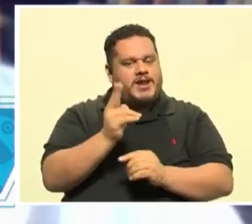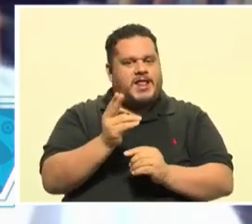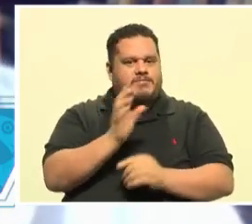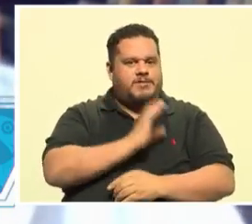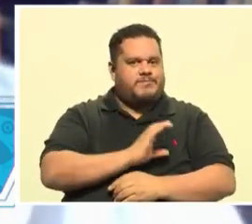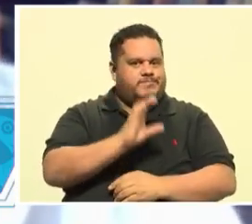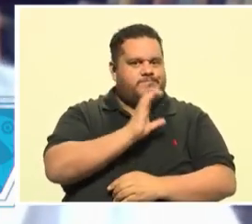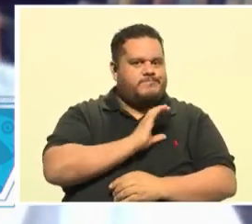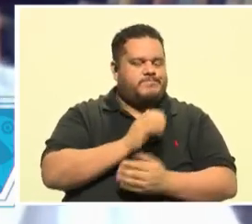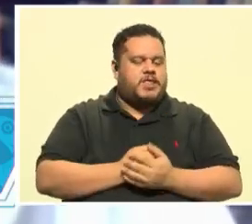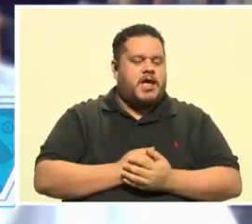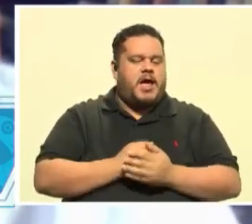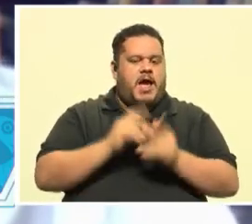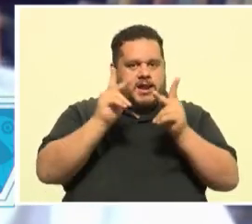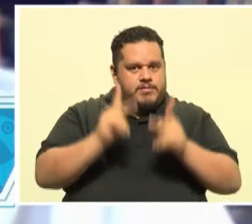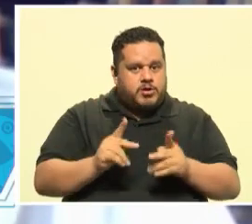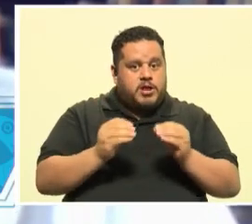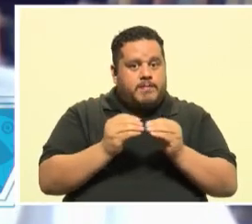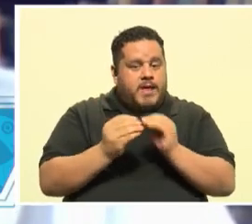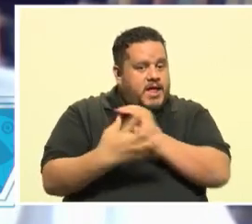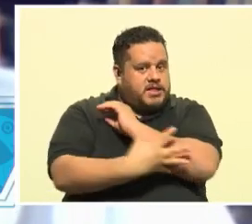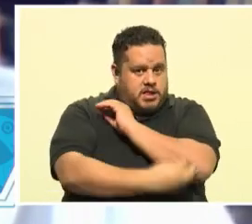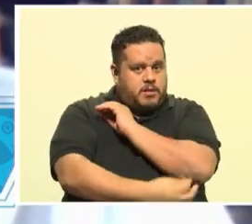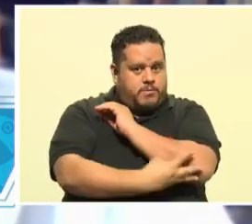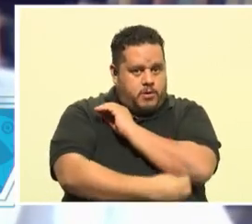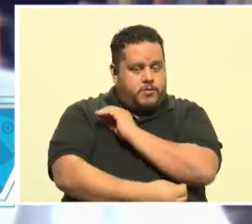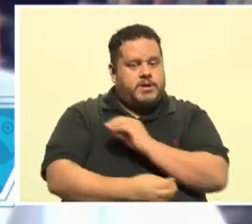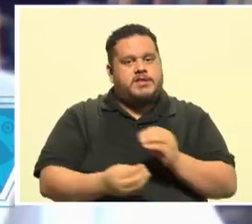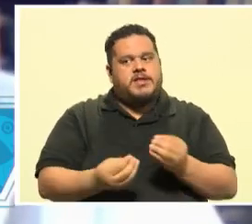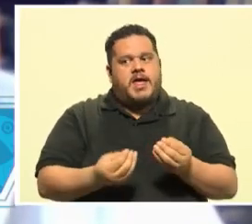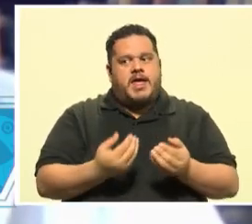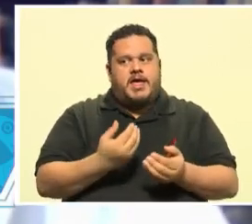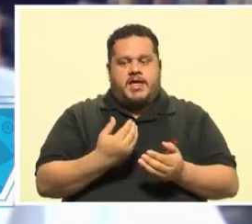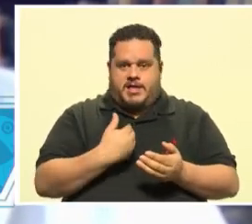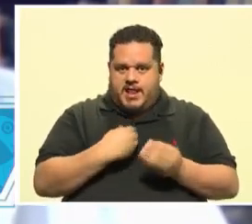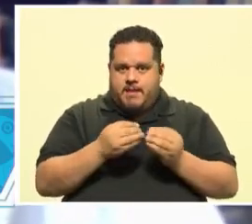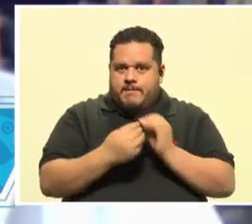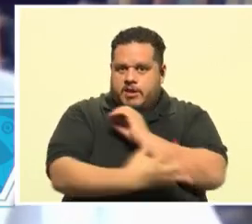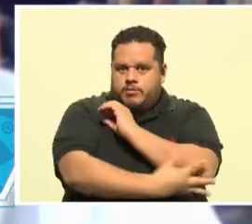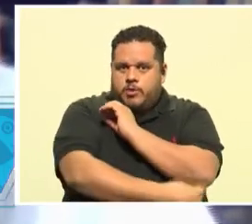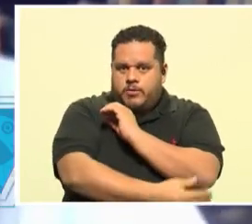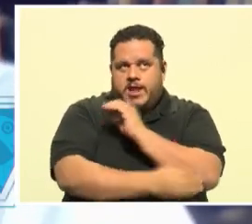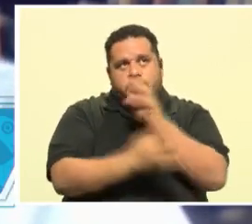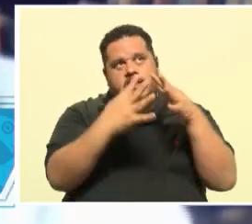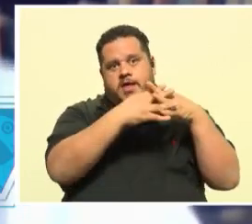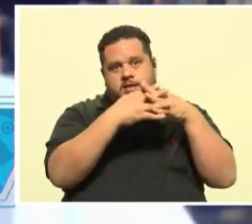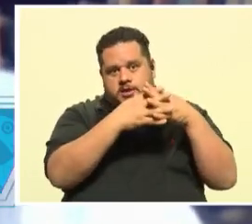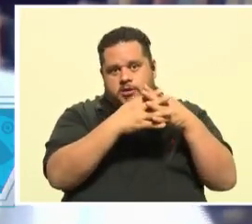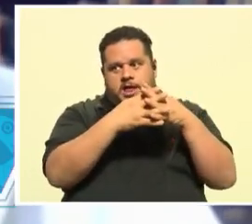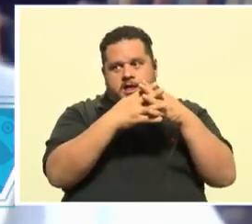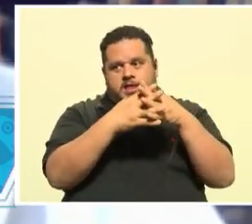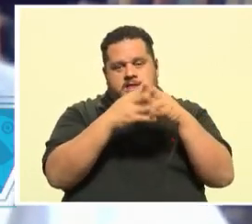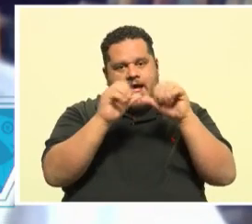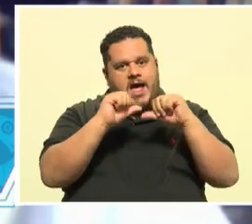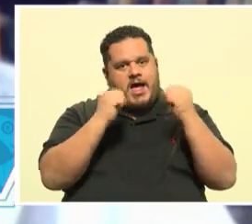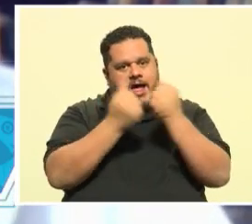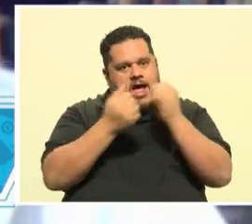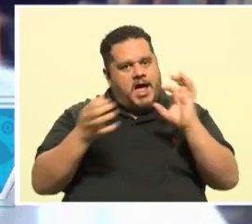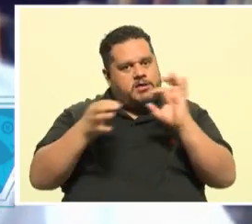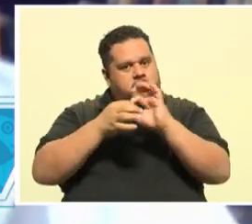enorme reto que tenemos es cómo no confundir una medida epidemiológica con